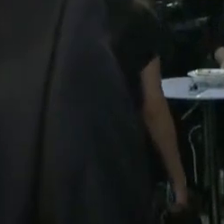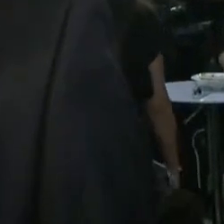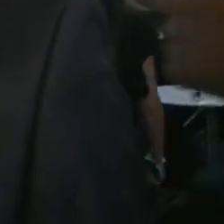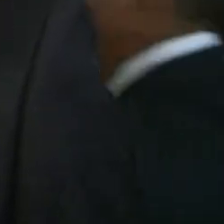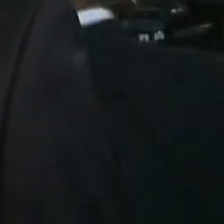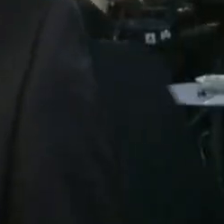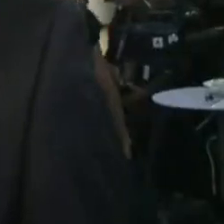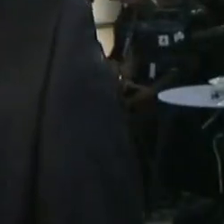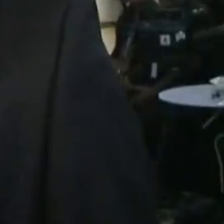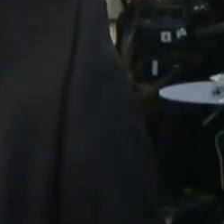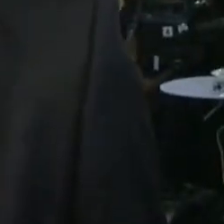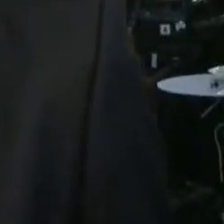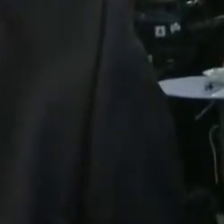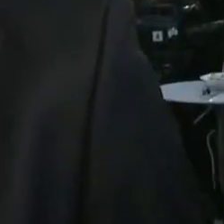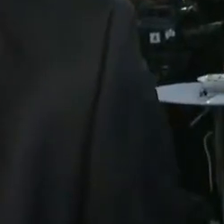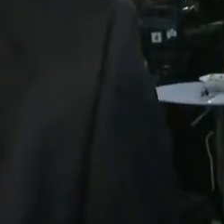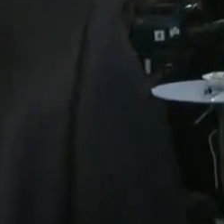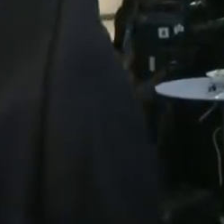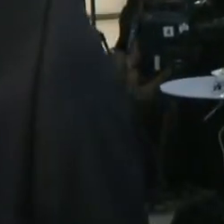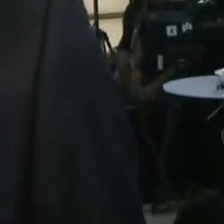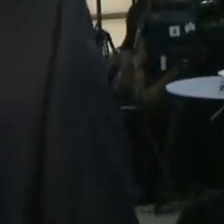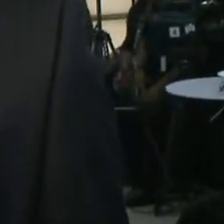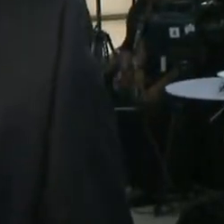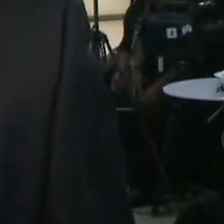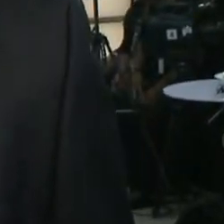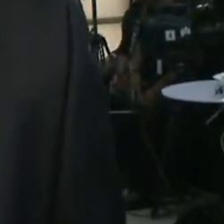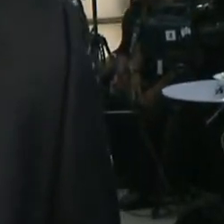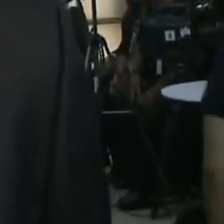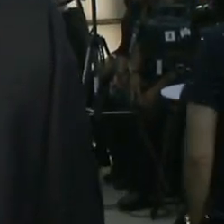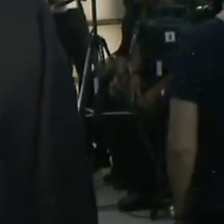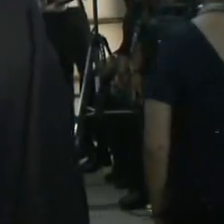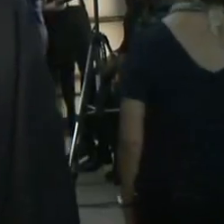sustituir al presidente de la Asamblea cuando no está.